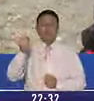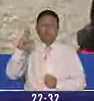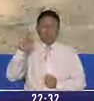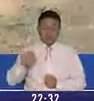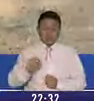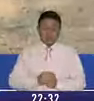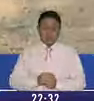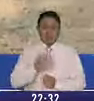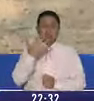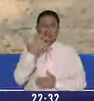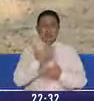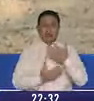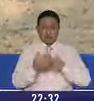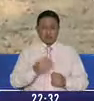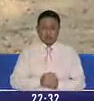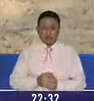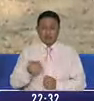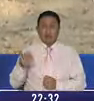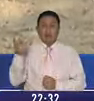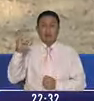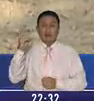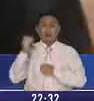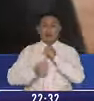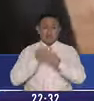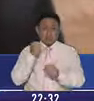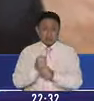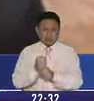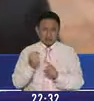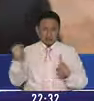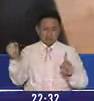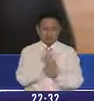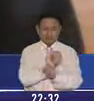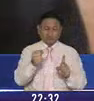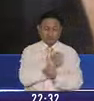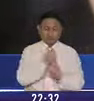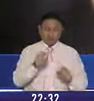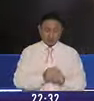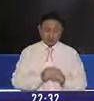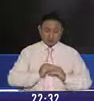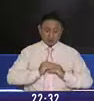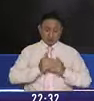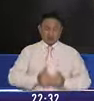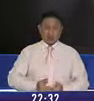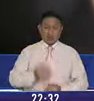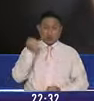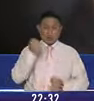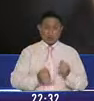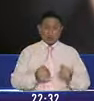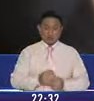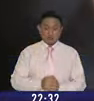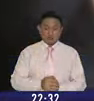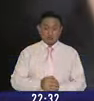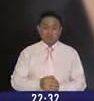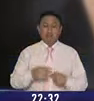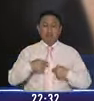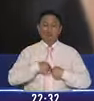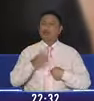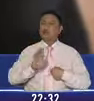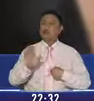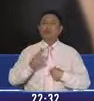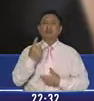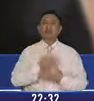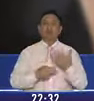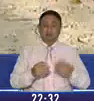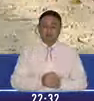durante 16 años. Y cuando quedó embarazada de la última niña, la conminó. Ya no quería tener hijos, entonces que